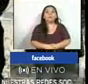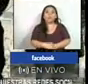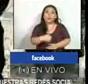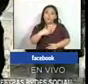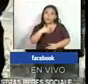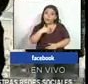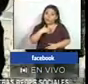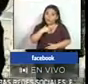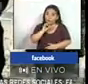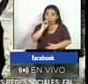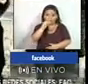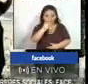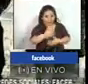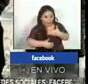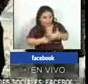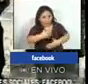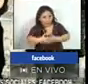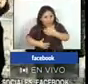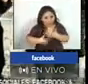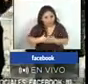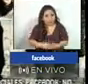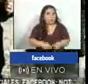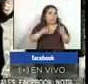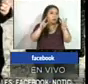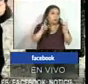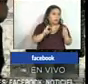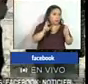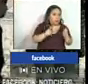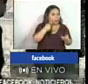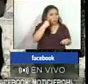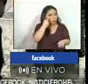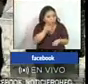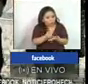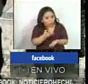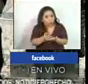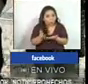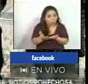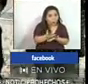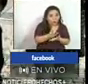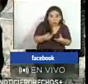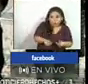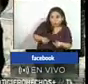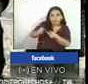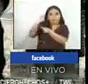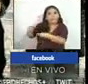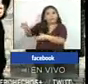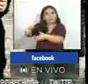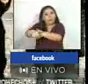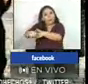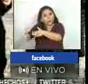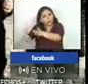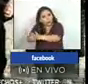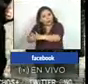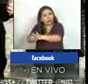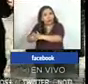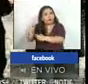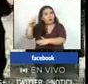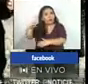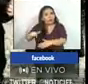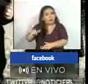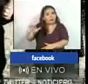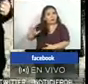dichos procedimientos, tanto en formación de causa para la Asamblea, está en las